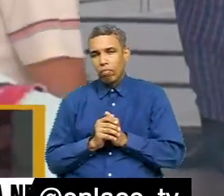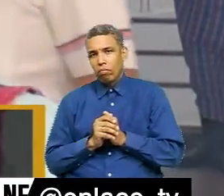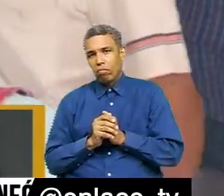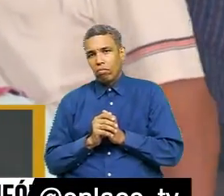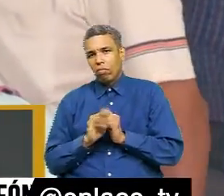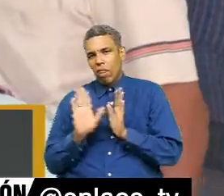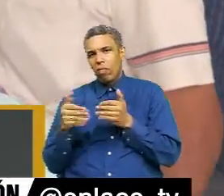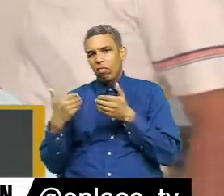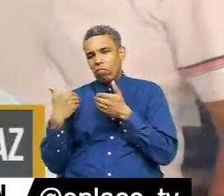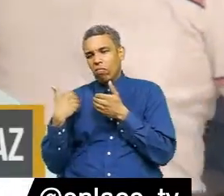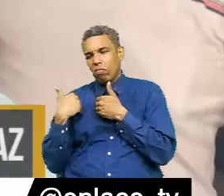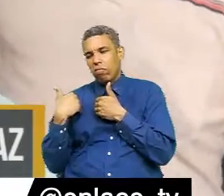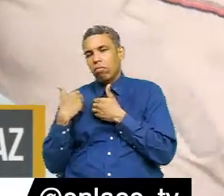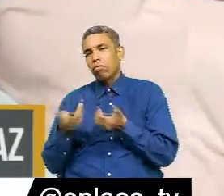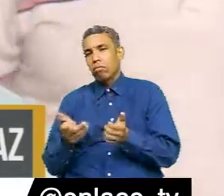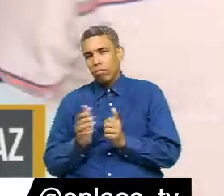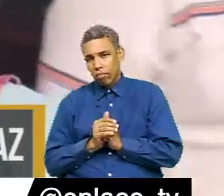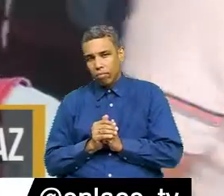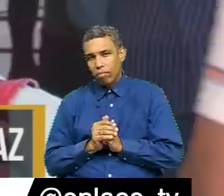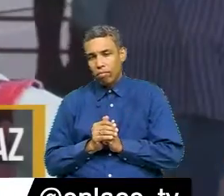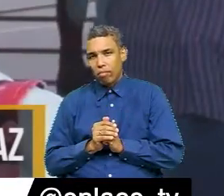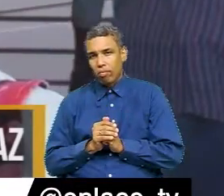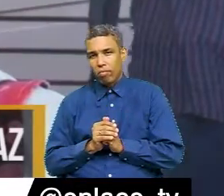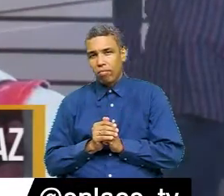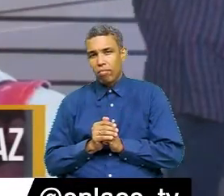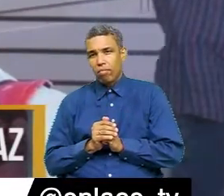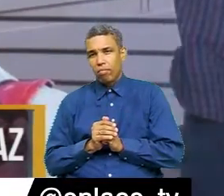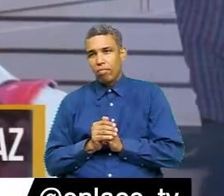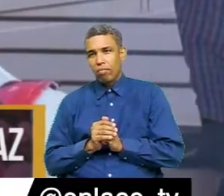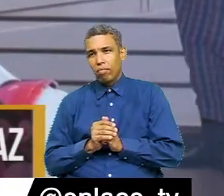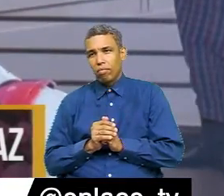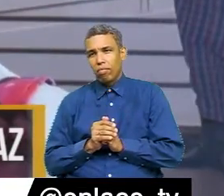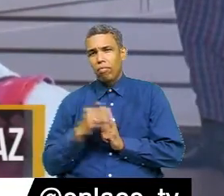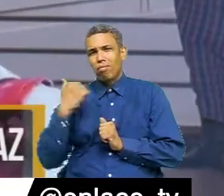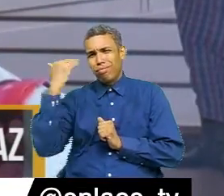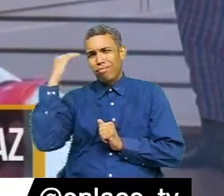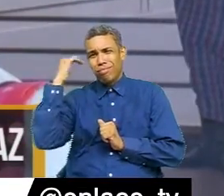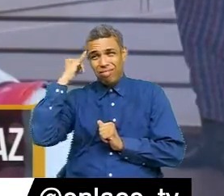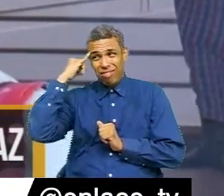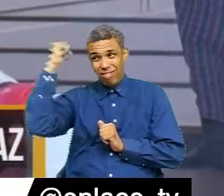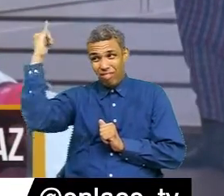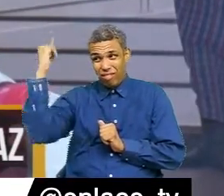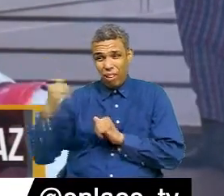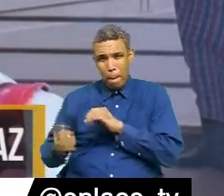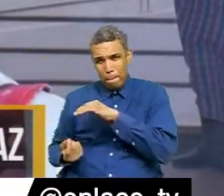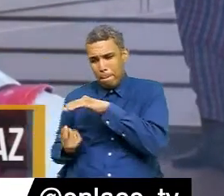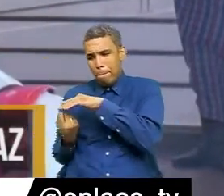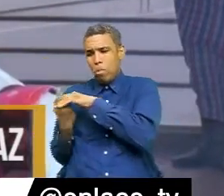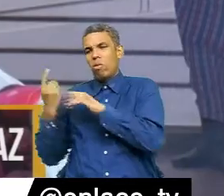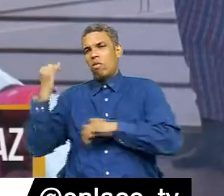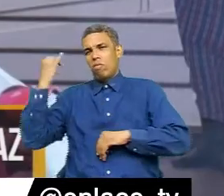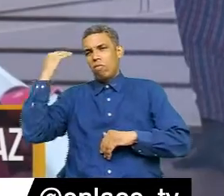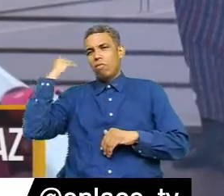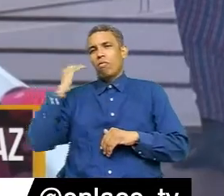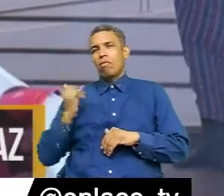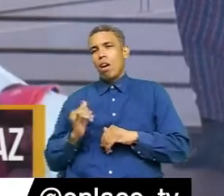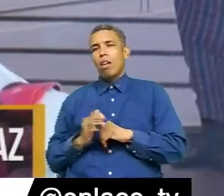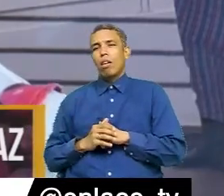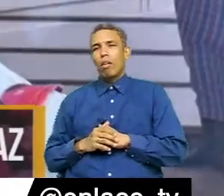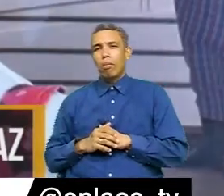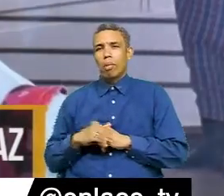de Barranca. Esta mesa pues ya había venido siendo creada, lo que pasa es que no se había podido